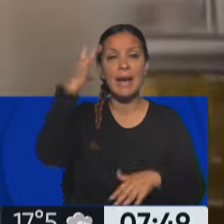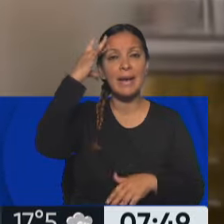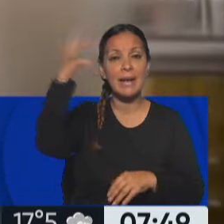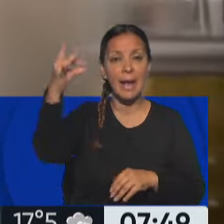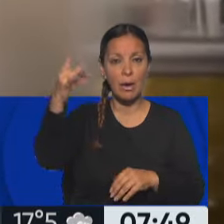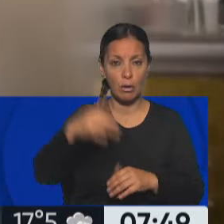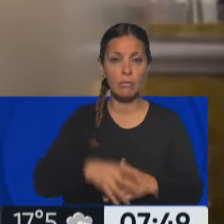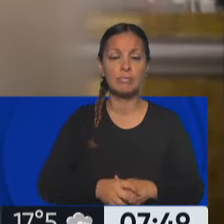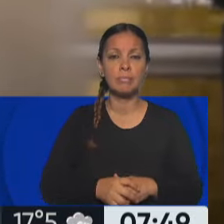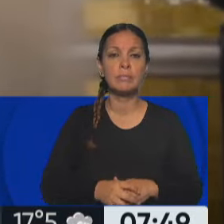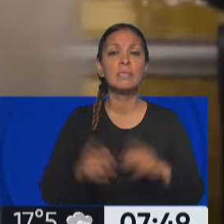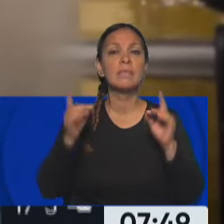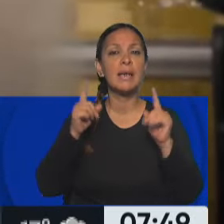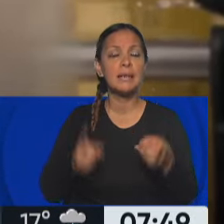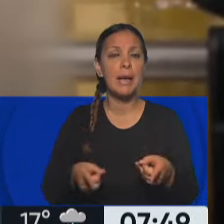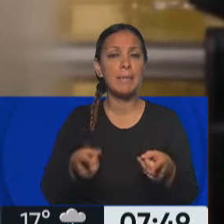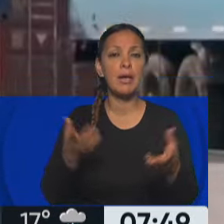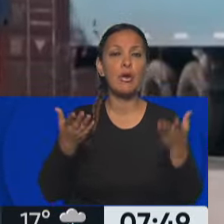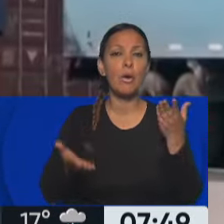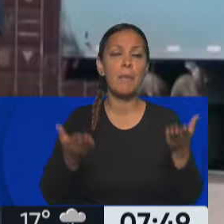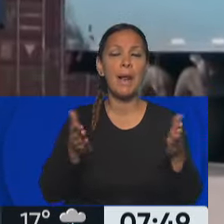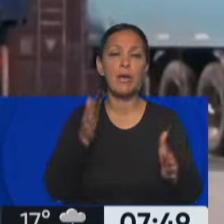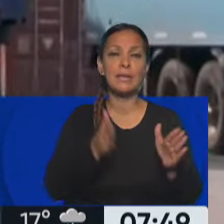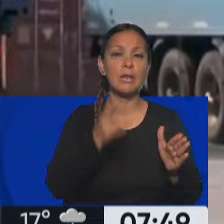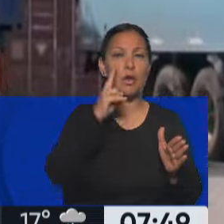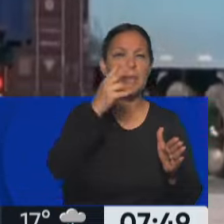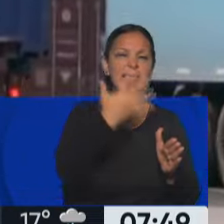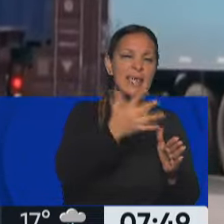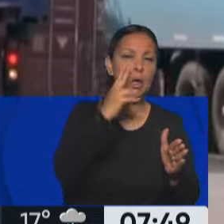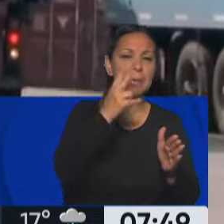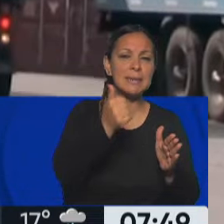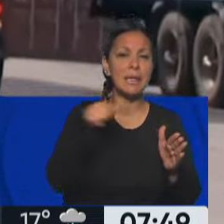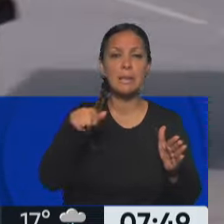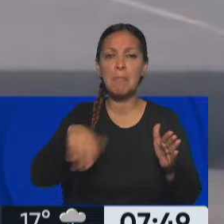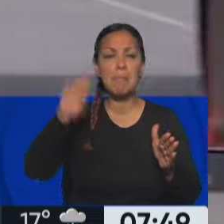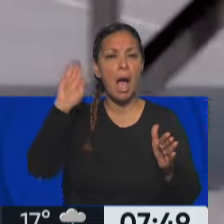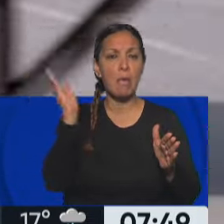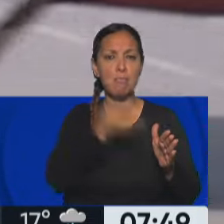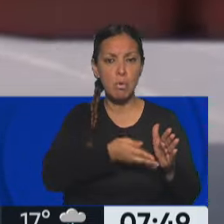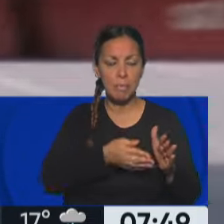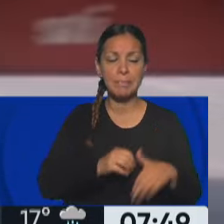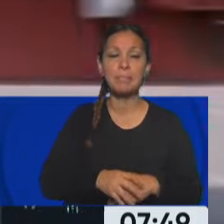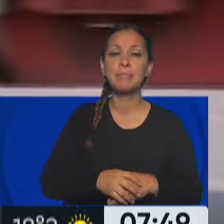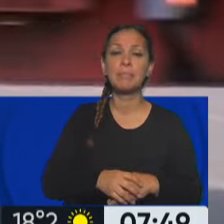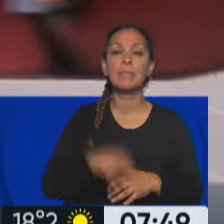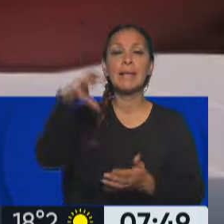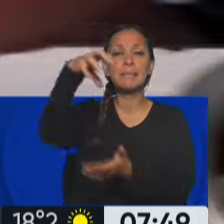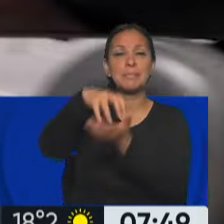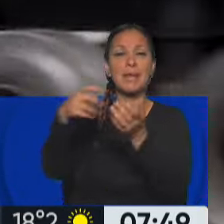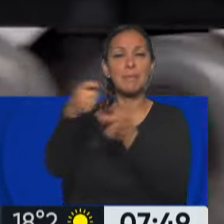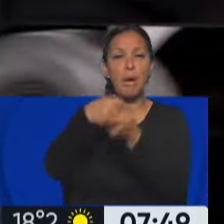debajo del récord que fue durante el ciclo 2005-2006 según la bolsa rosarina la dinámica